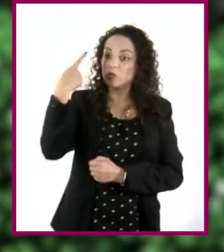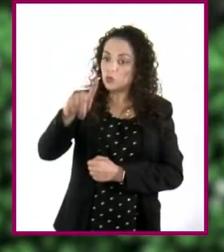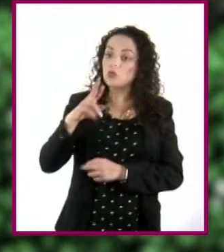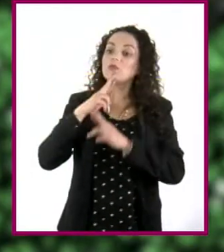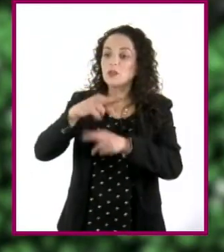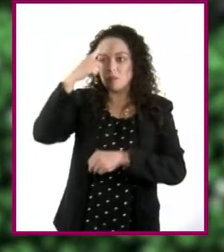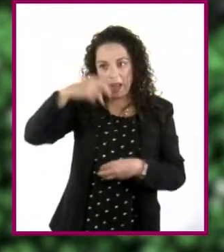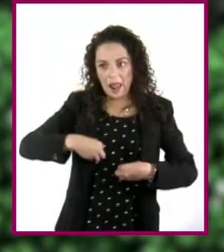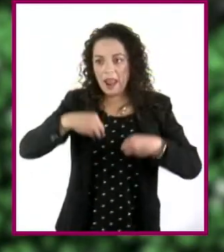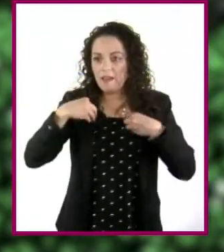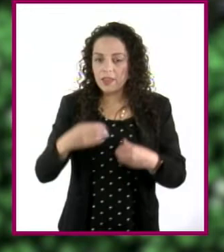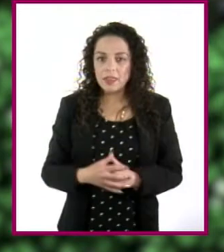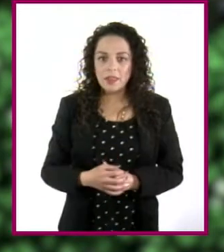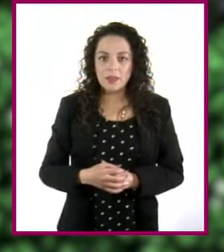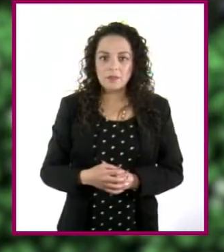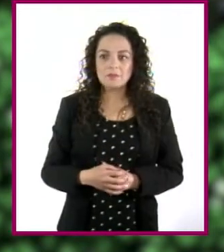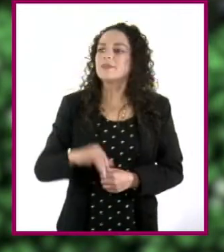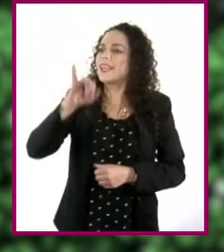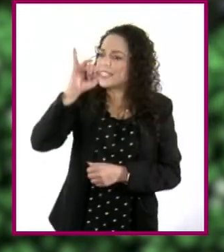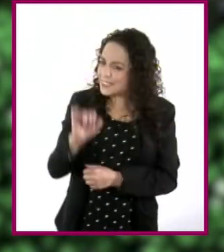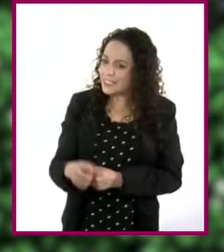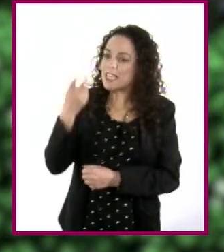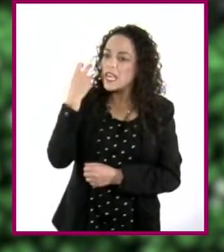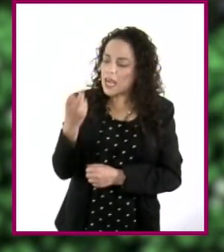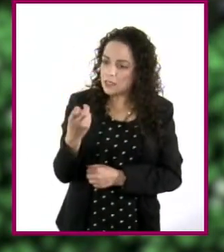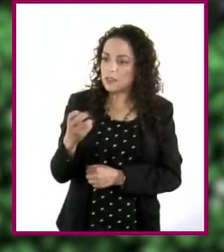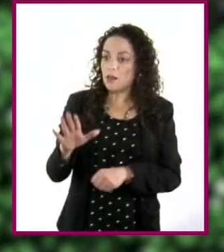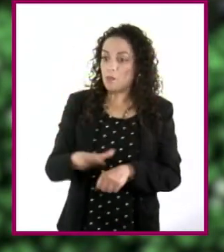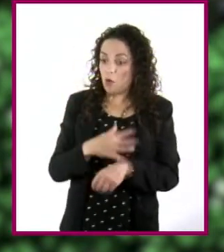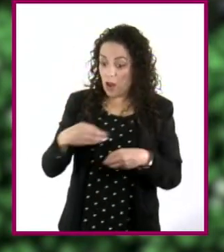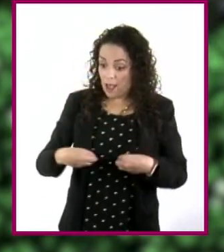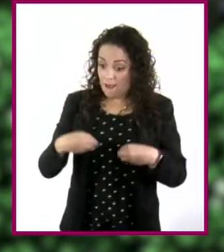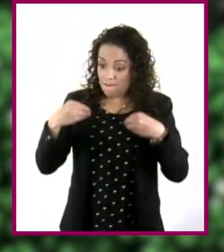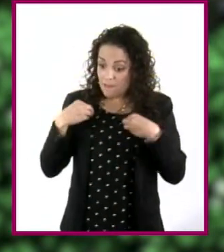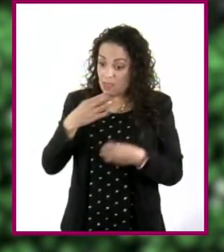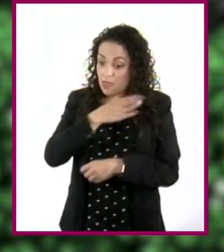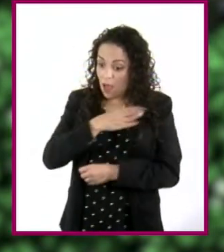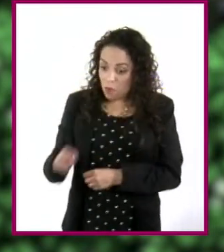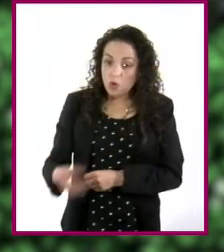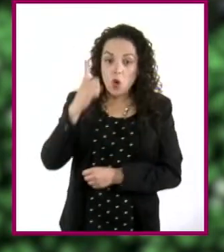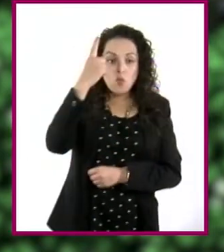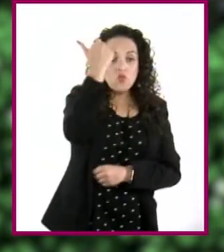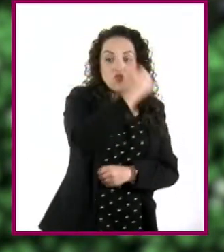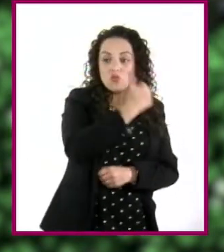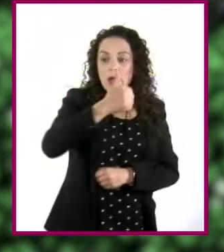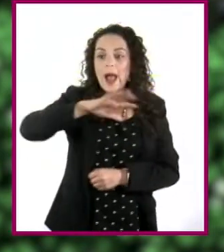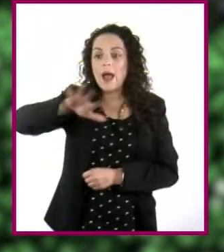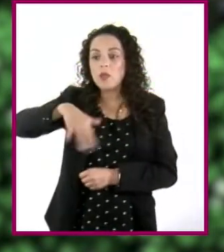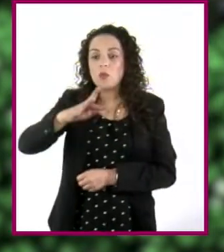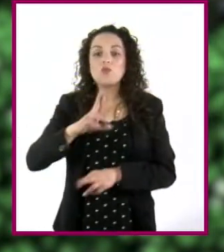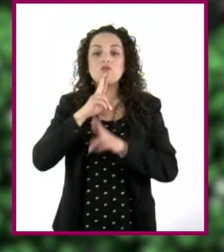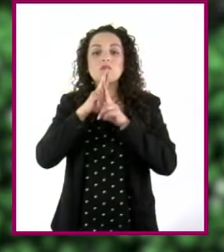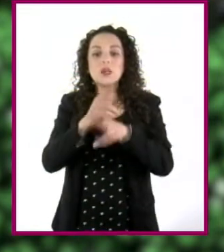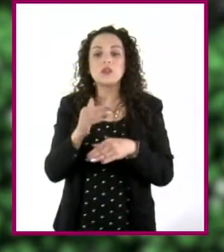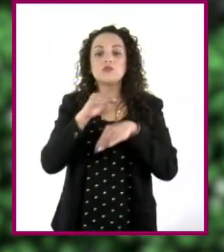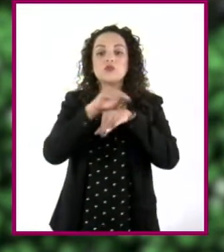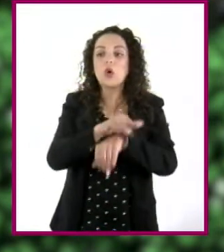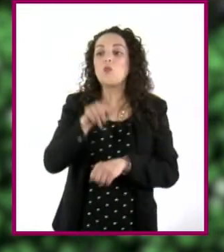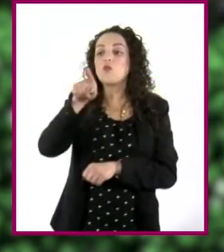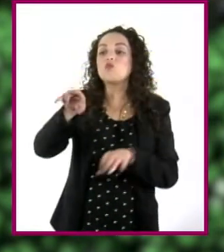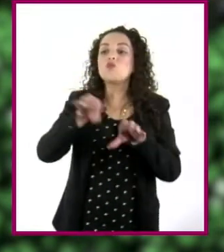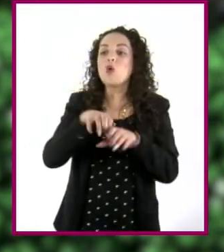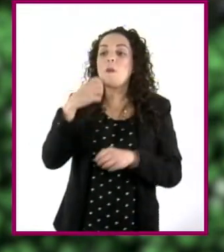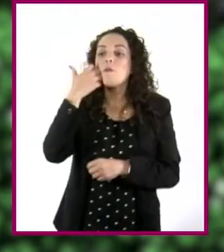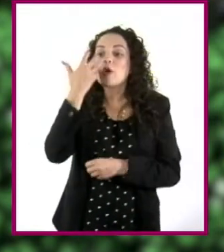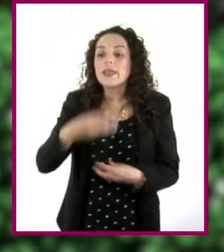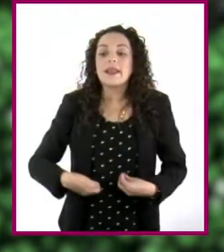sí, Emi. Lo que dices suena a que la vida buena es aquella donde cada uno busca la respuesta a la pregunta sobre cómo se